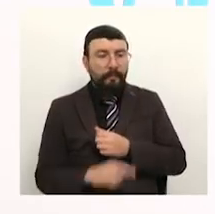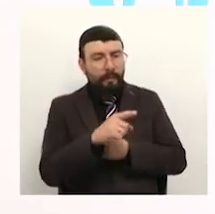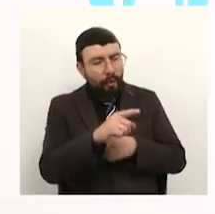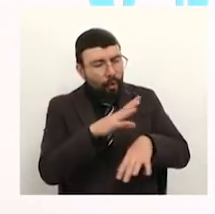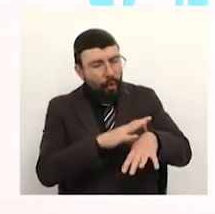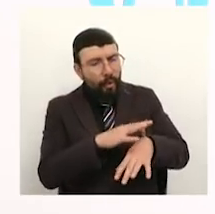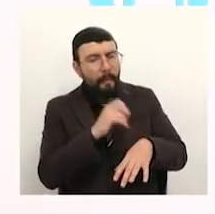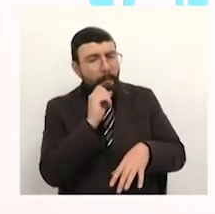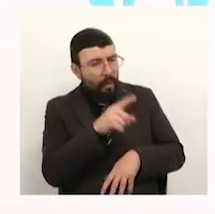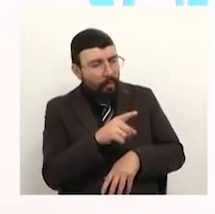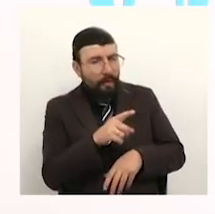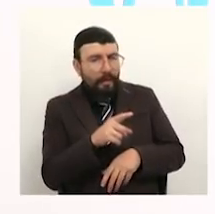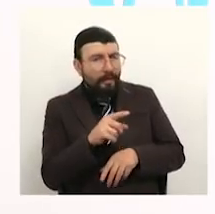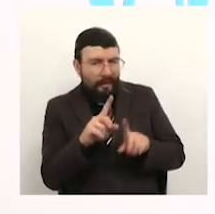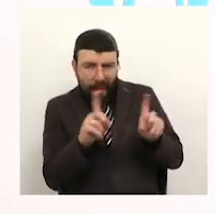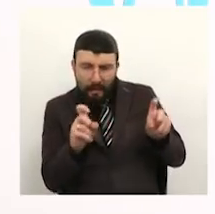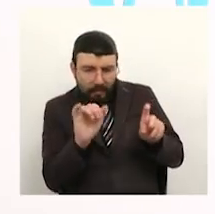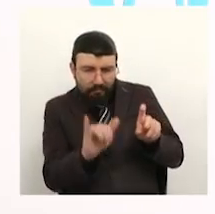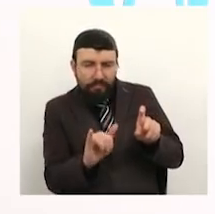qué